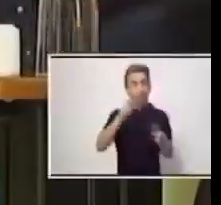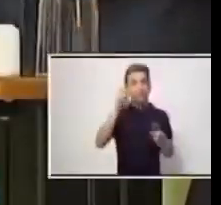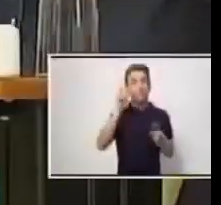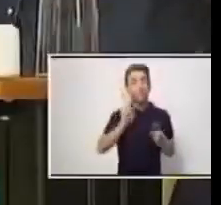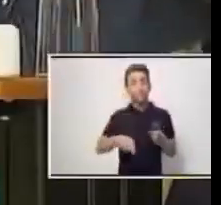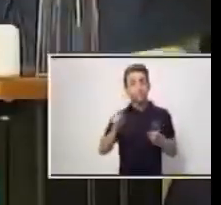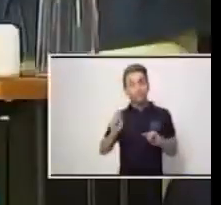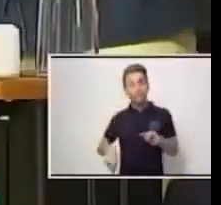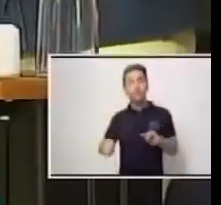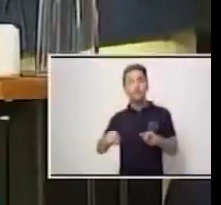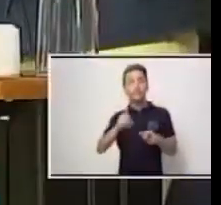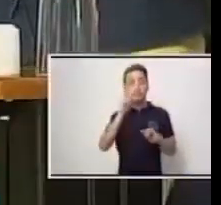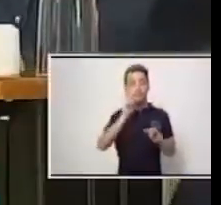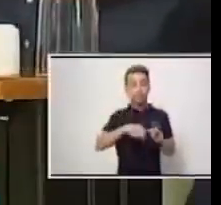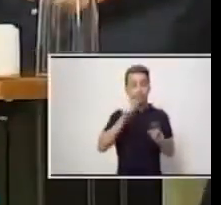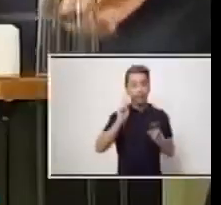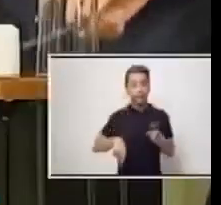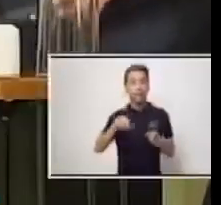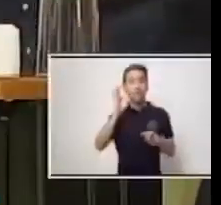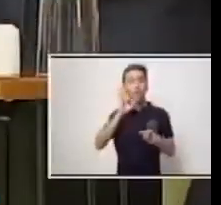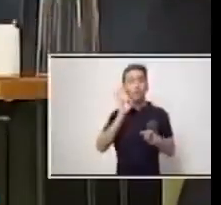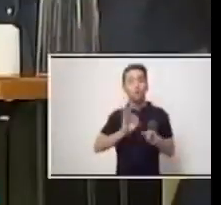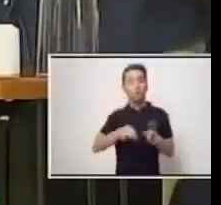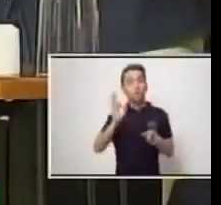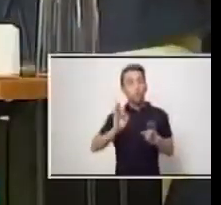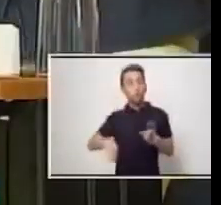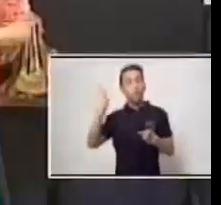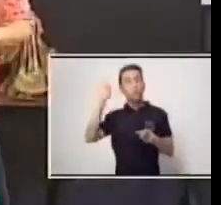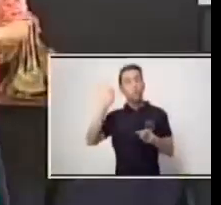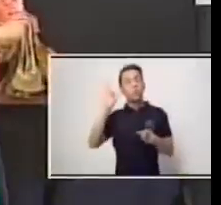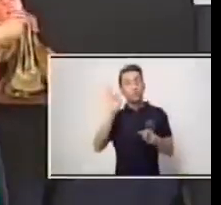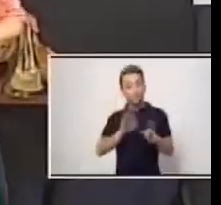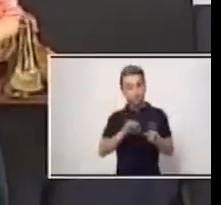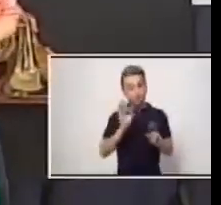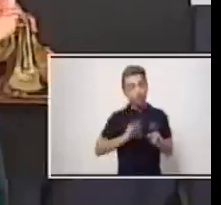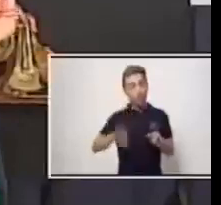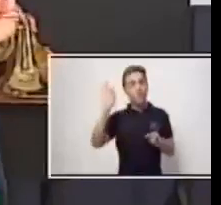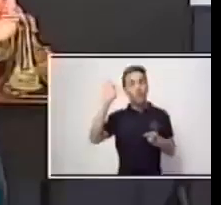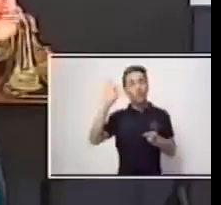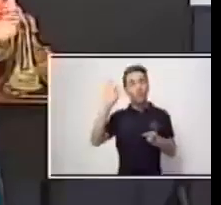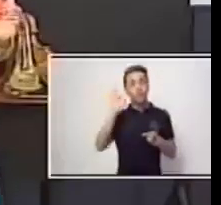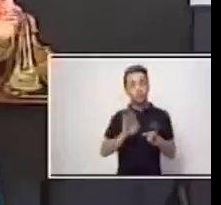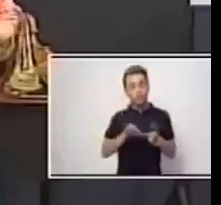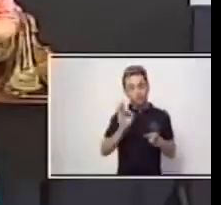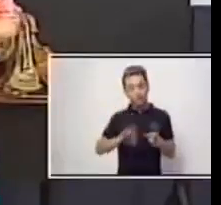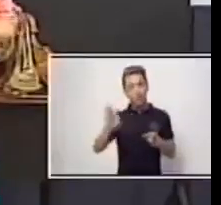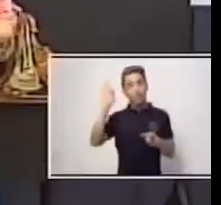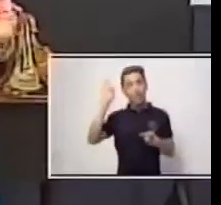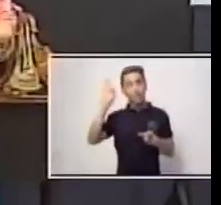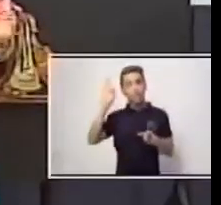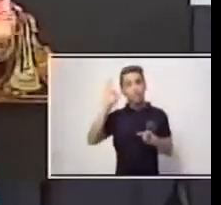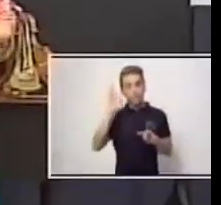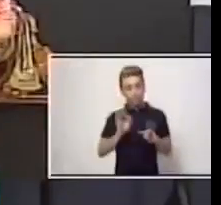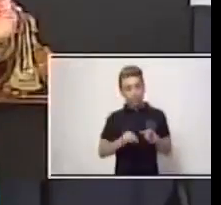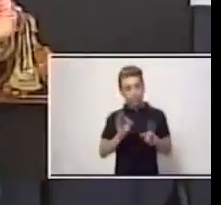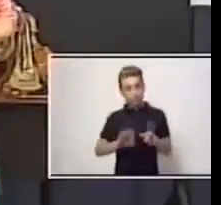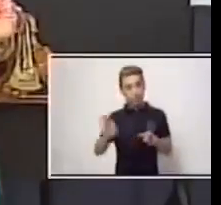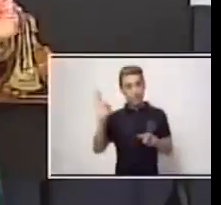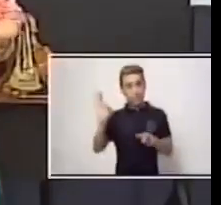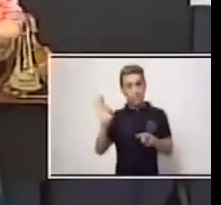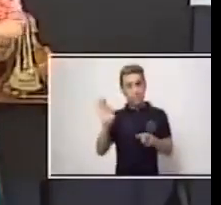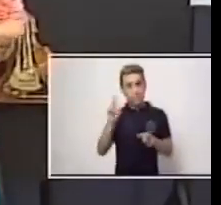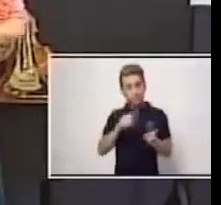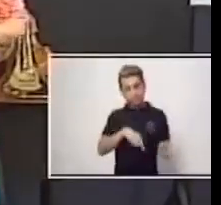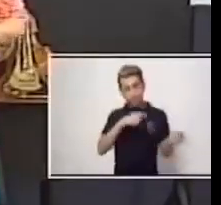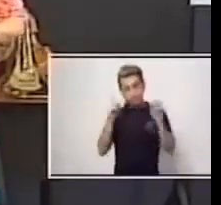ding, dong, ding, ding, dong, ding dong. Ding dong, ding dong, ding dong. Vamos a ir ahora